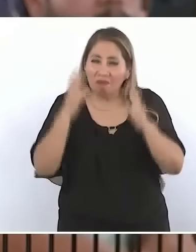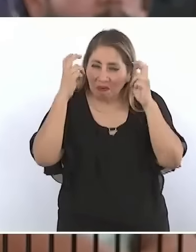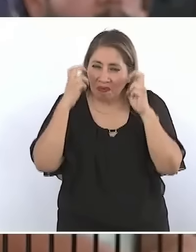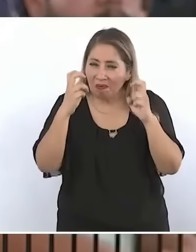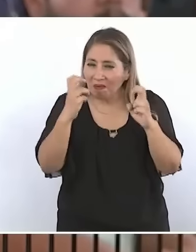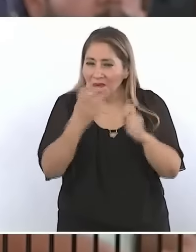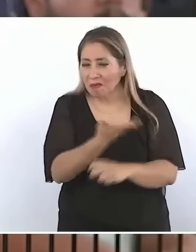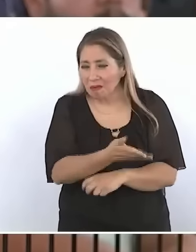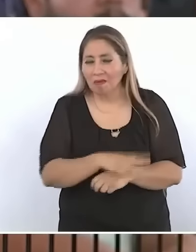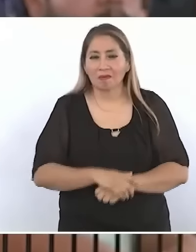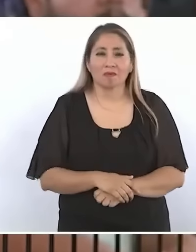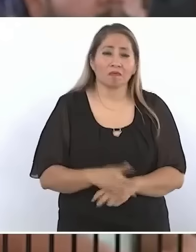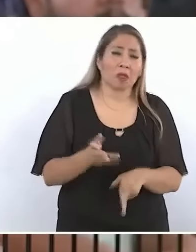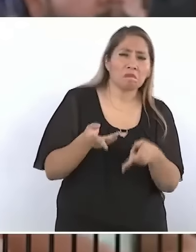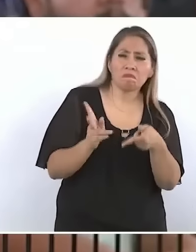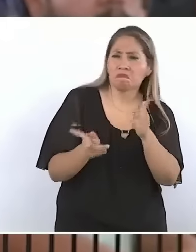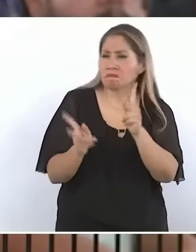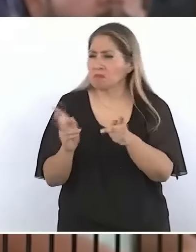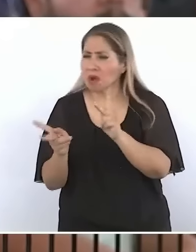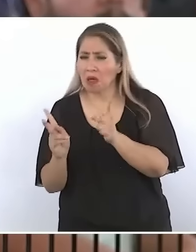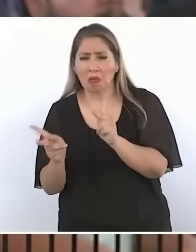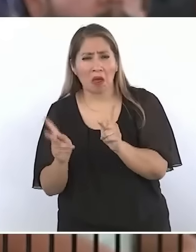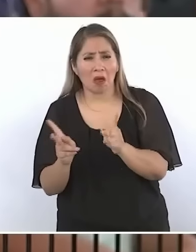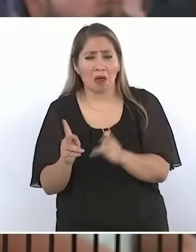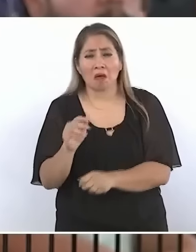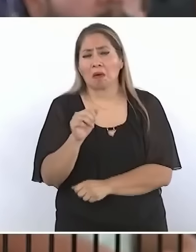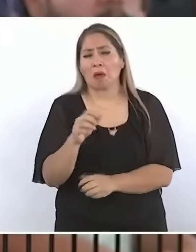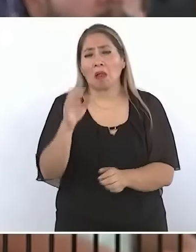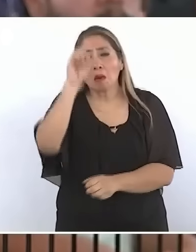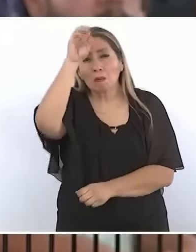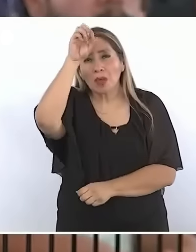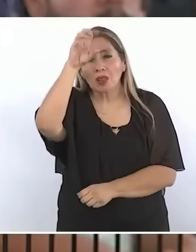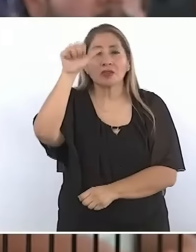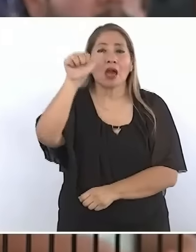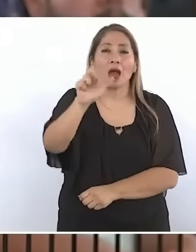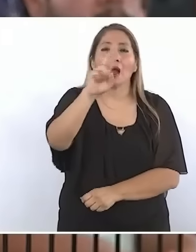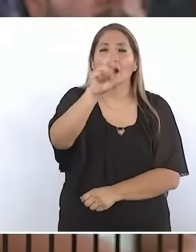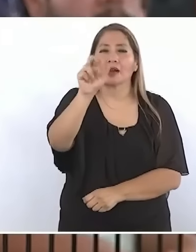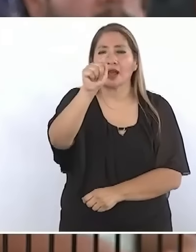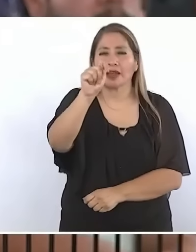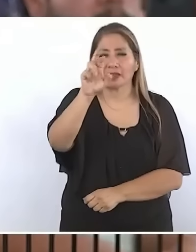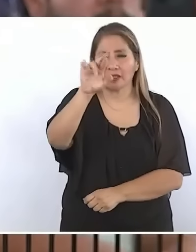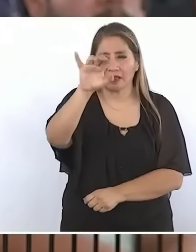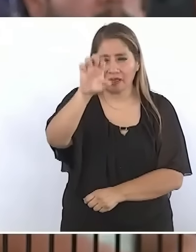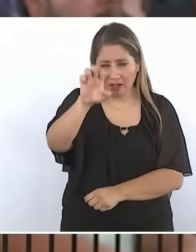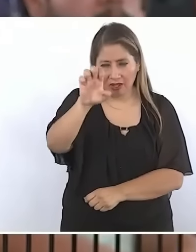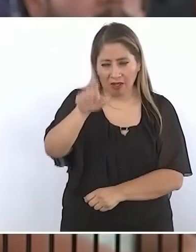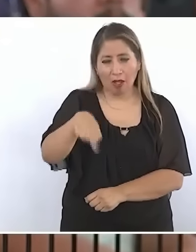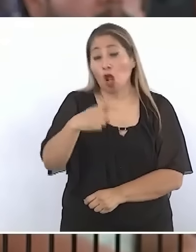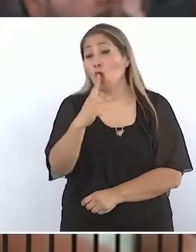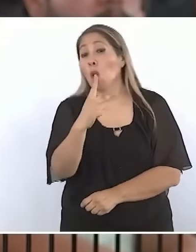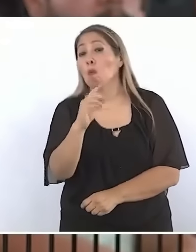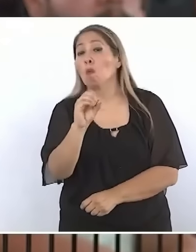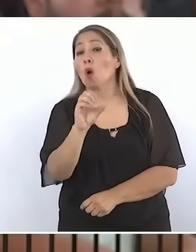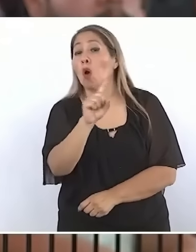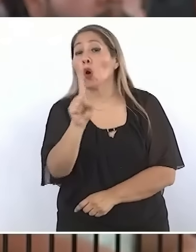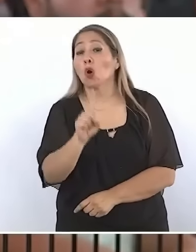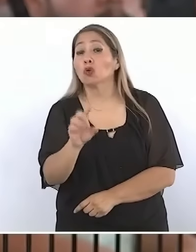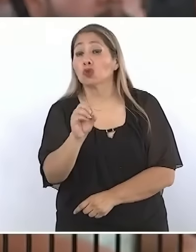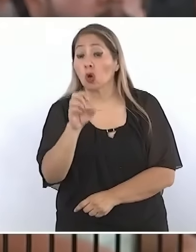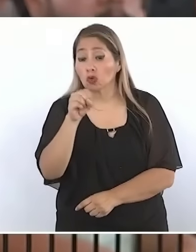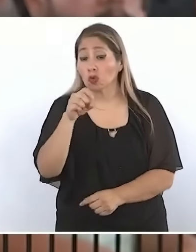También hablar por las minas de arrastre, los pozos que matan tantos mineros y que ahí